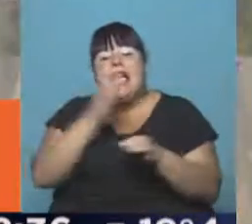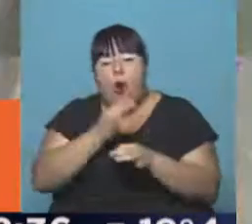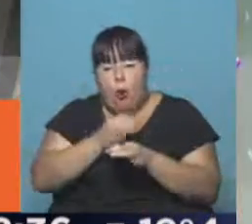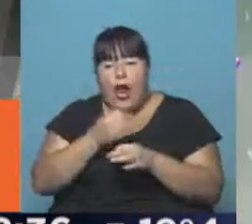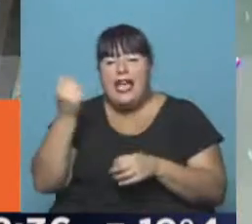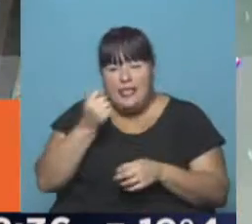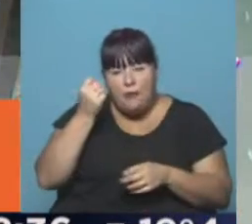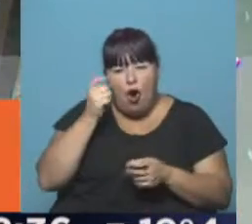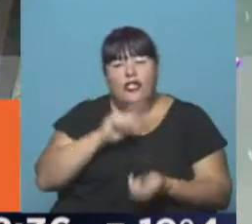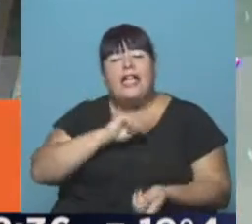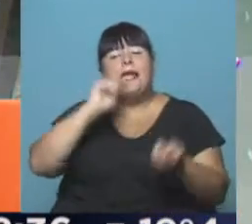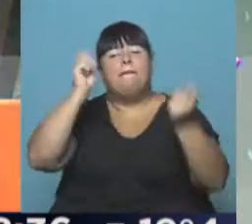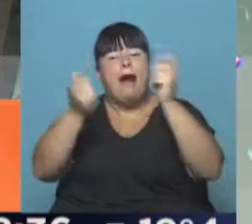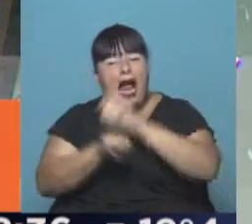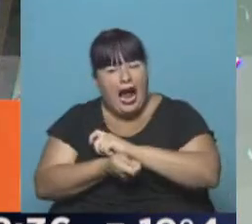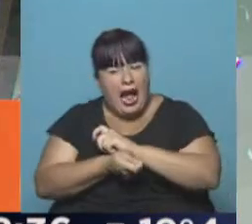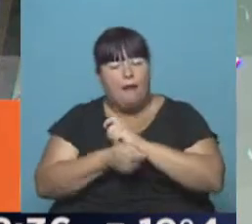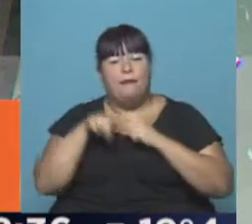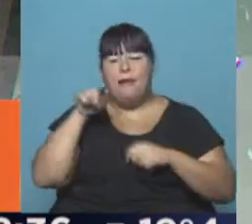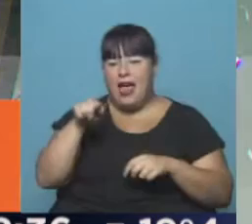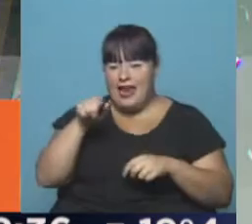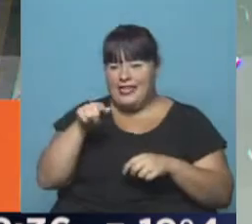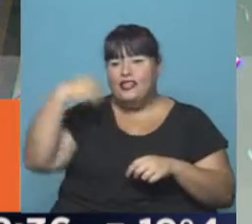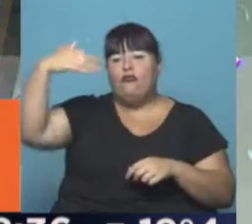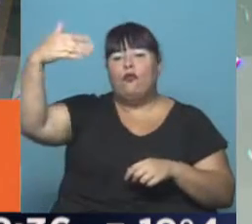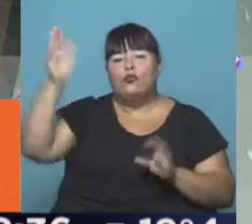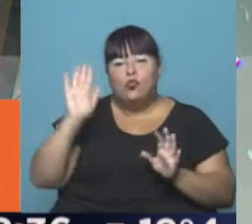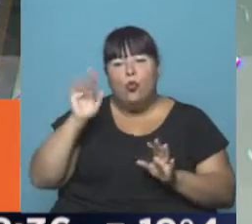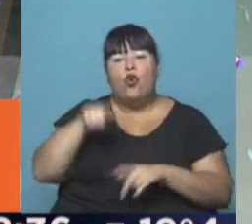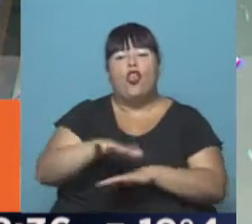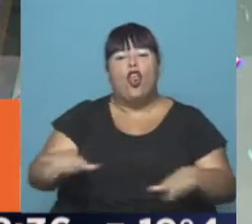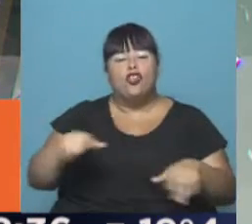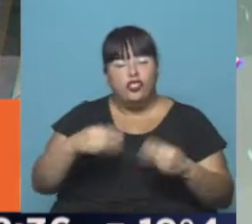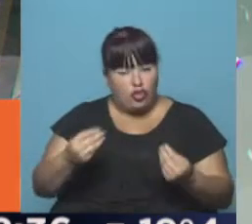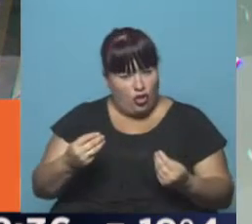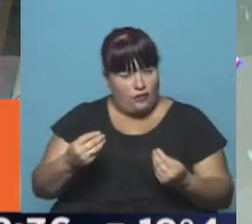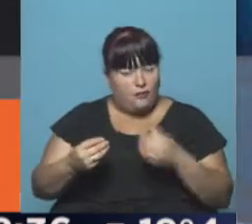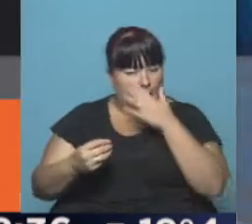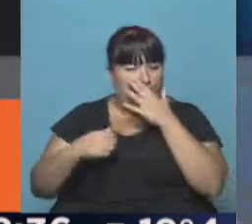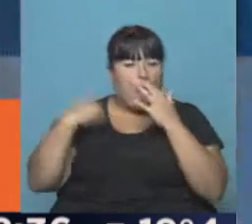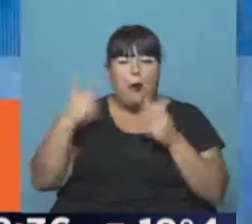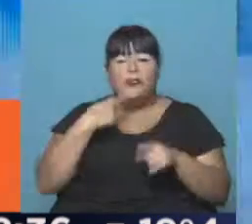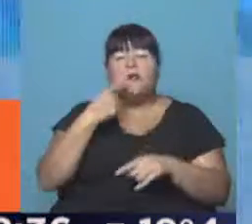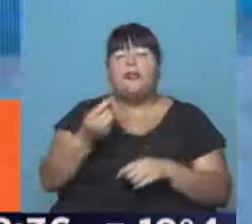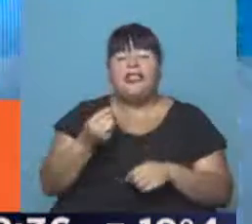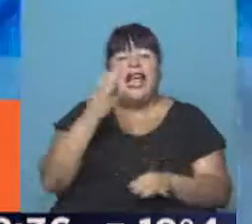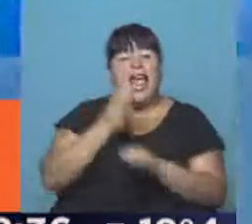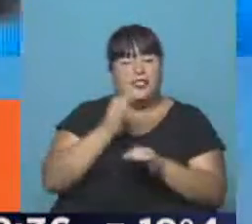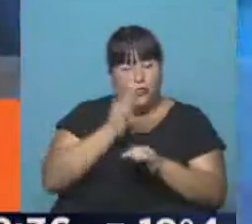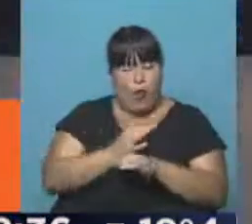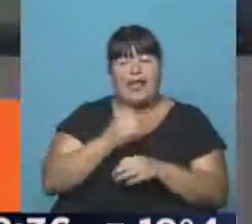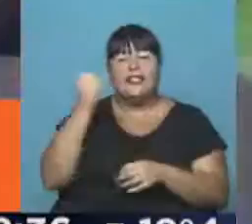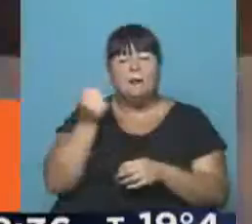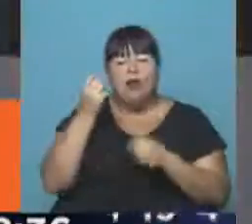sirve para transformar ese destino que tiene el chico. Nosotros decimos siempre que la escuela va a